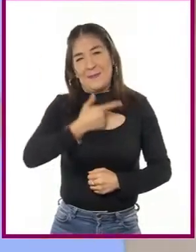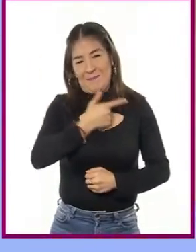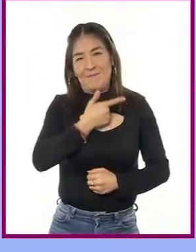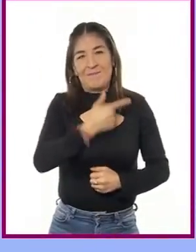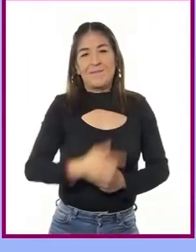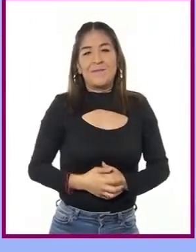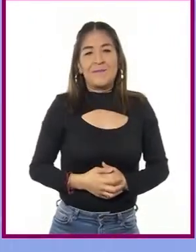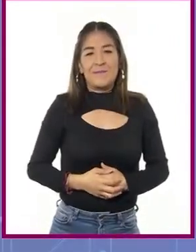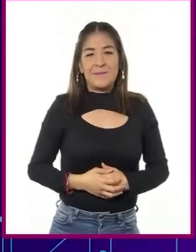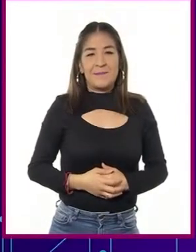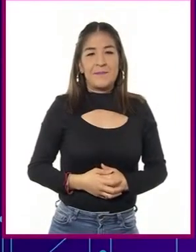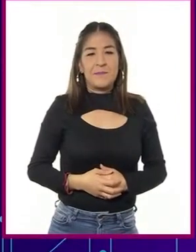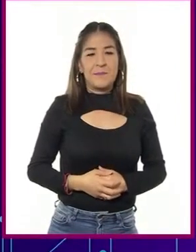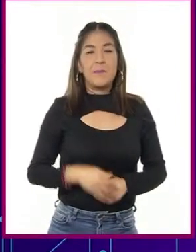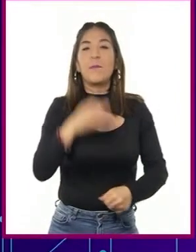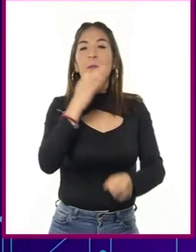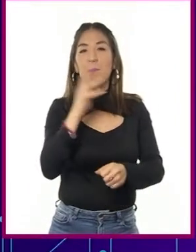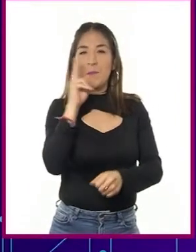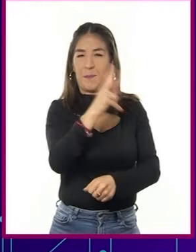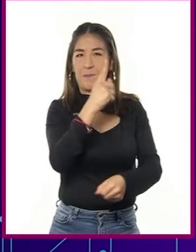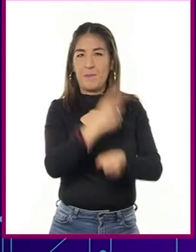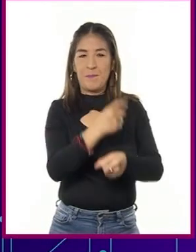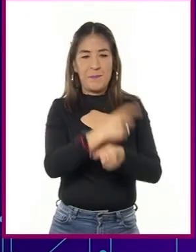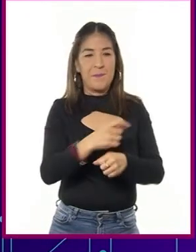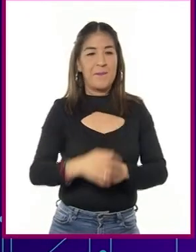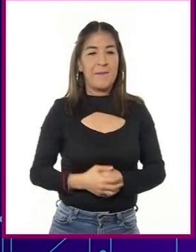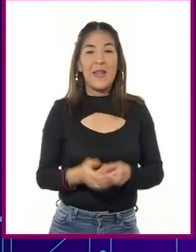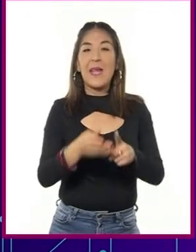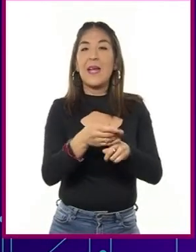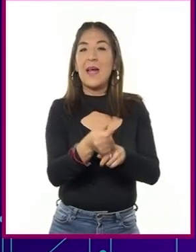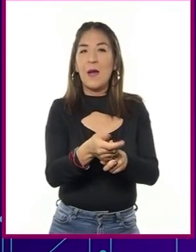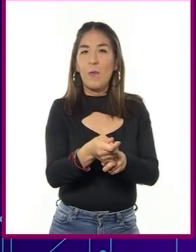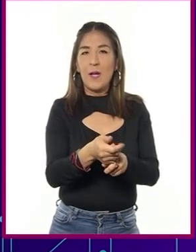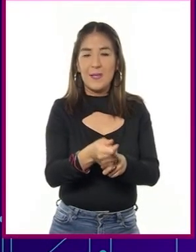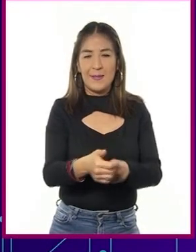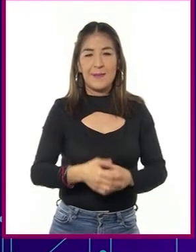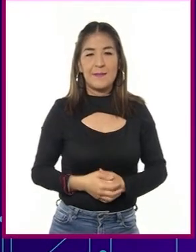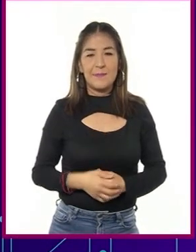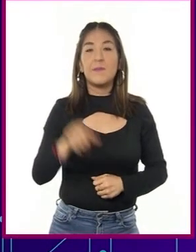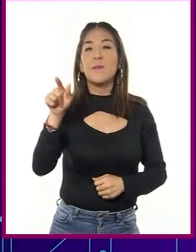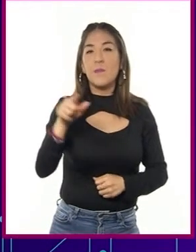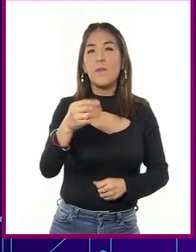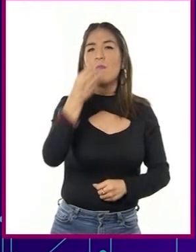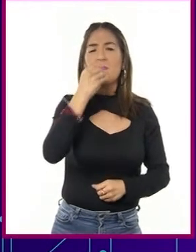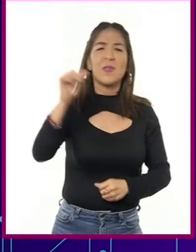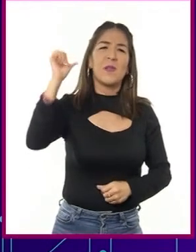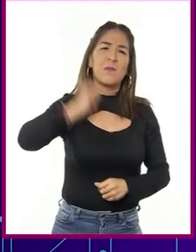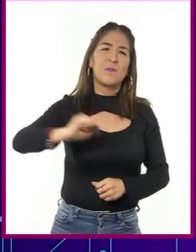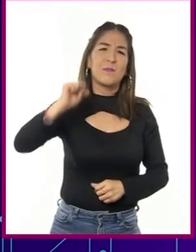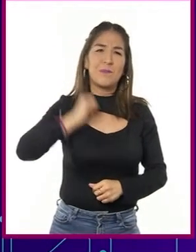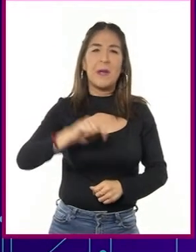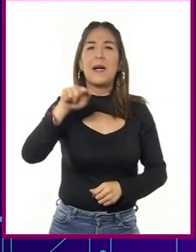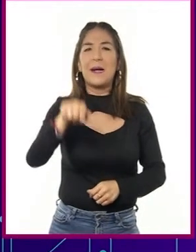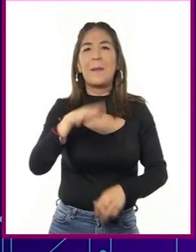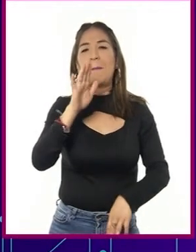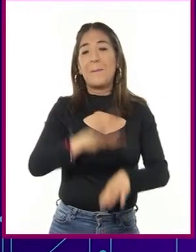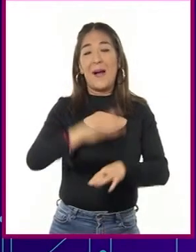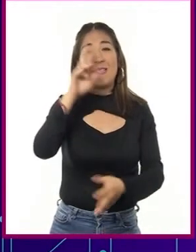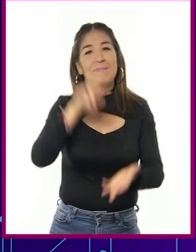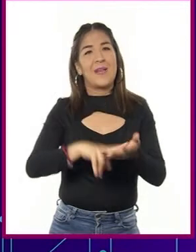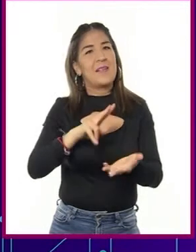maestra. Veamos la primera. El cacahuate. Es un alimento ancestral de alto